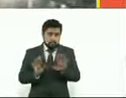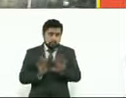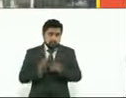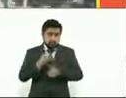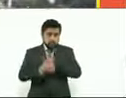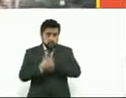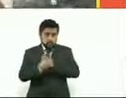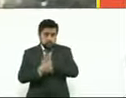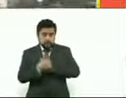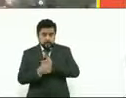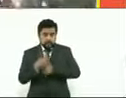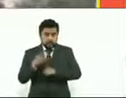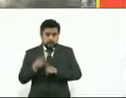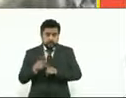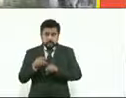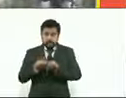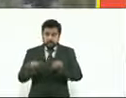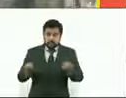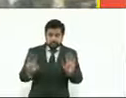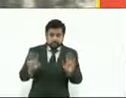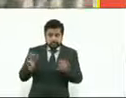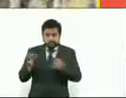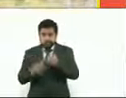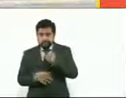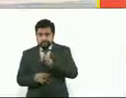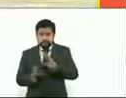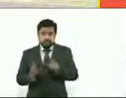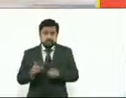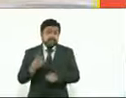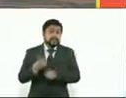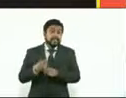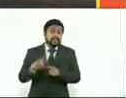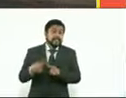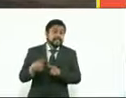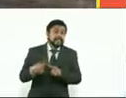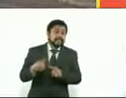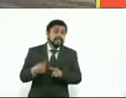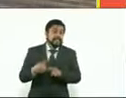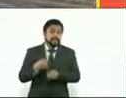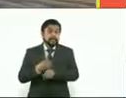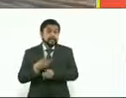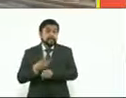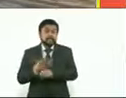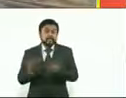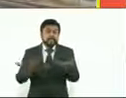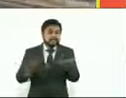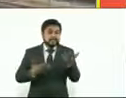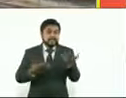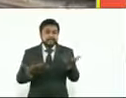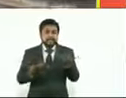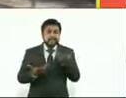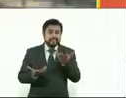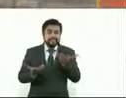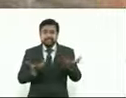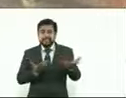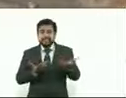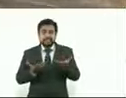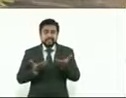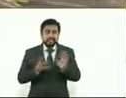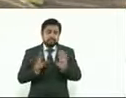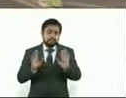finales para intentar quedarse con el primer lugar. Pero bueno, todo pinta para que un mexicano